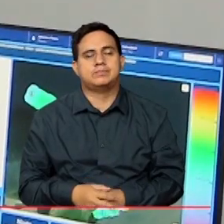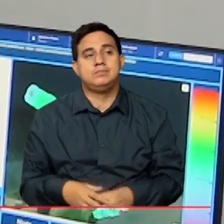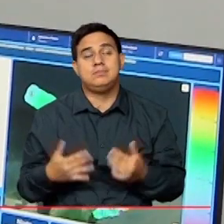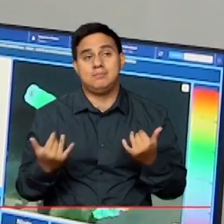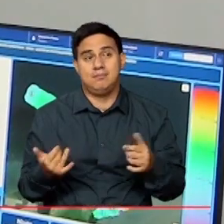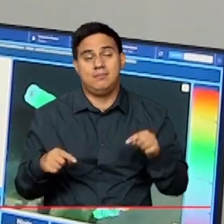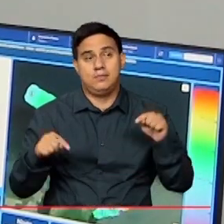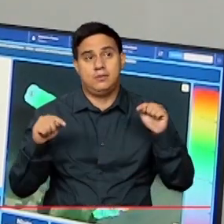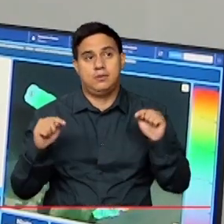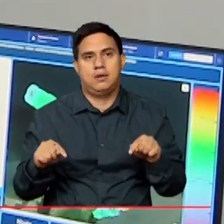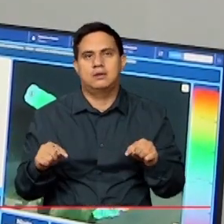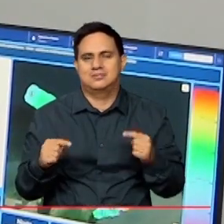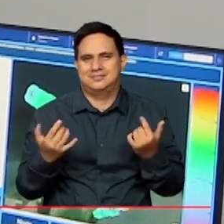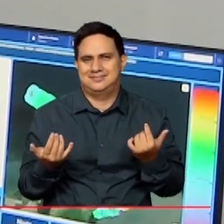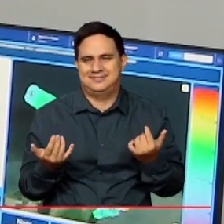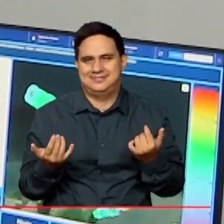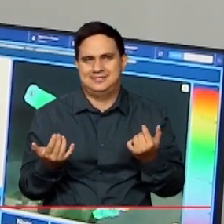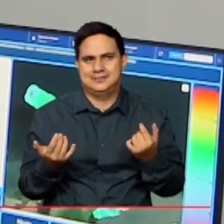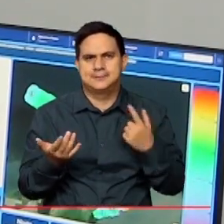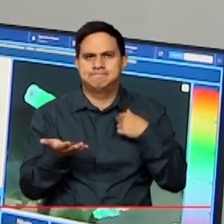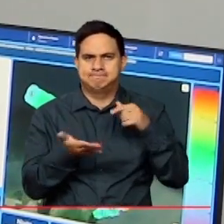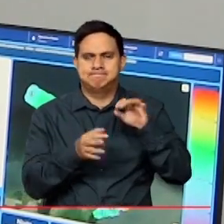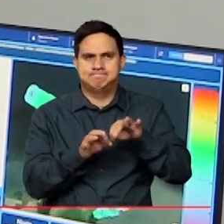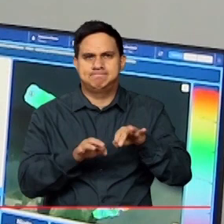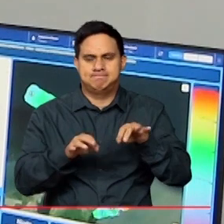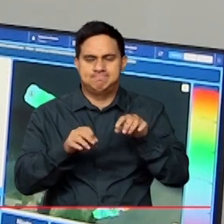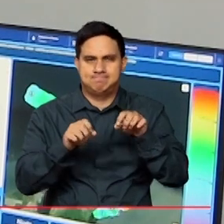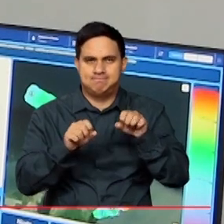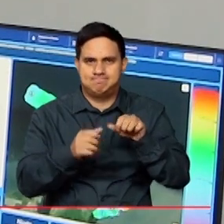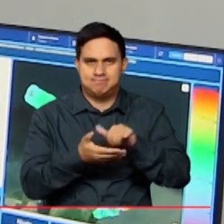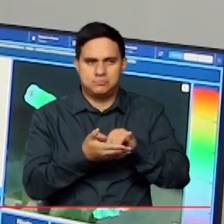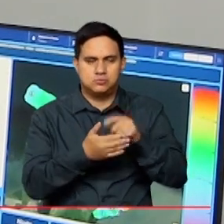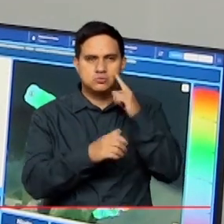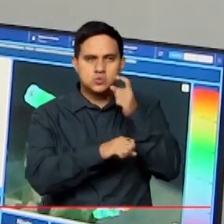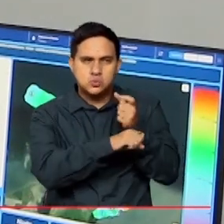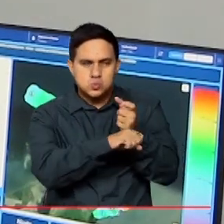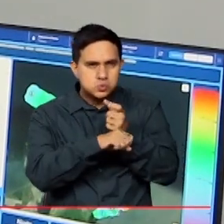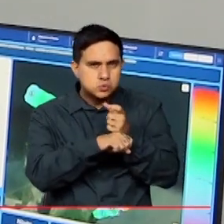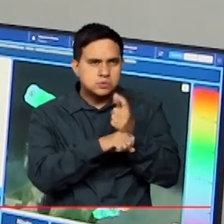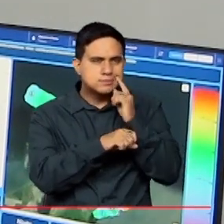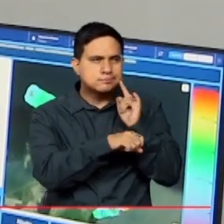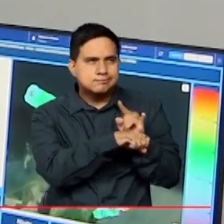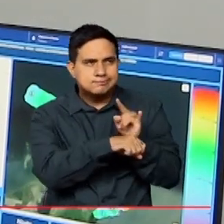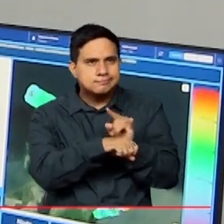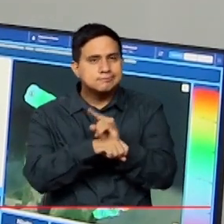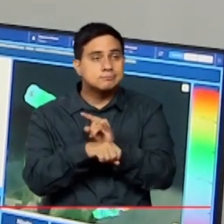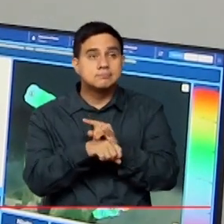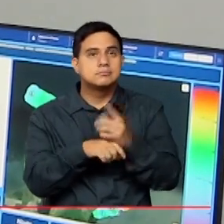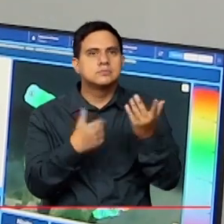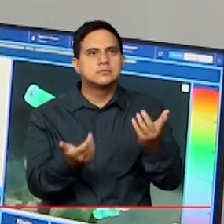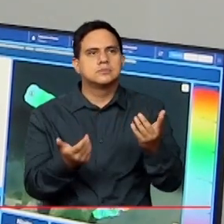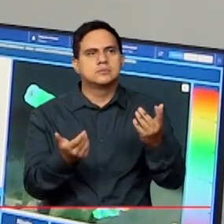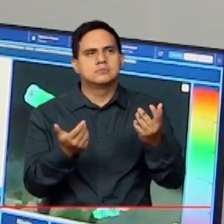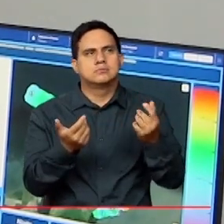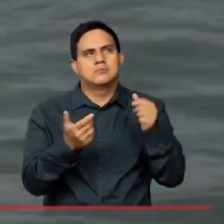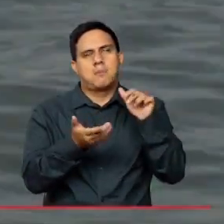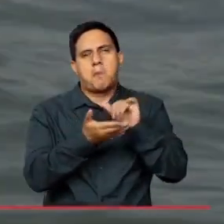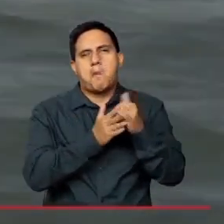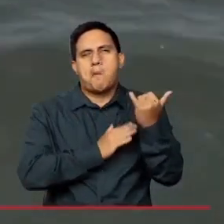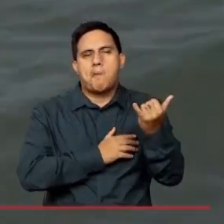Cuando nosotros realizamos este monitoreo del fenómeno del Niño, el cual se basa en el calentamiento